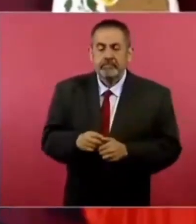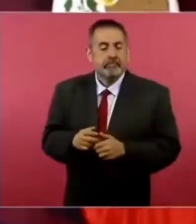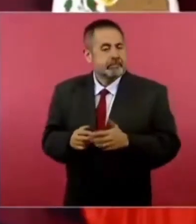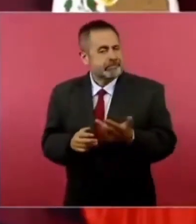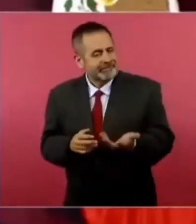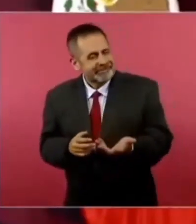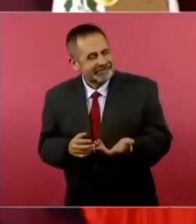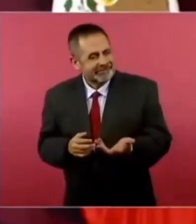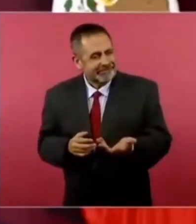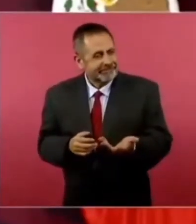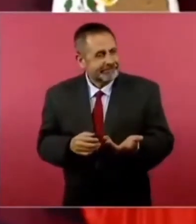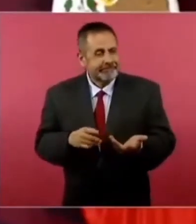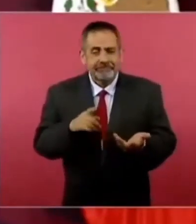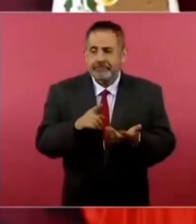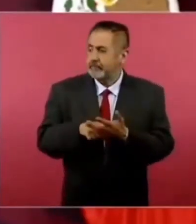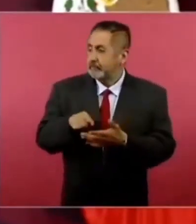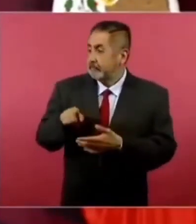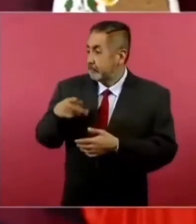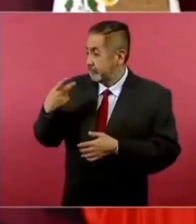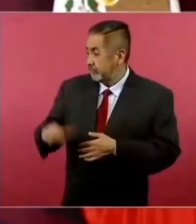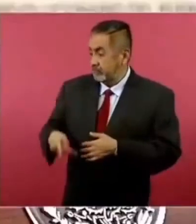la entrega de bienes